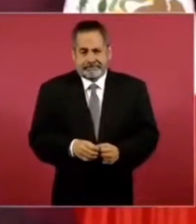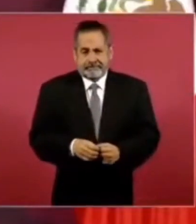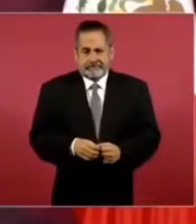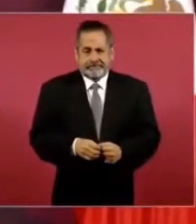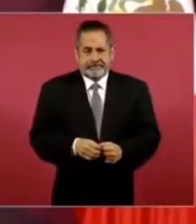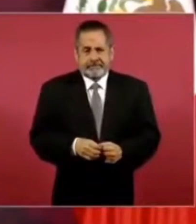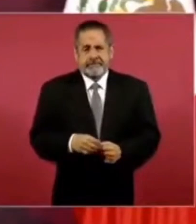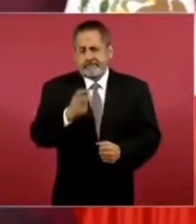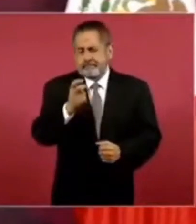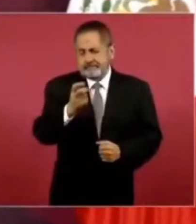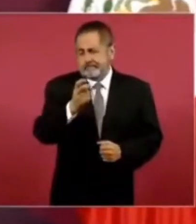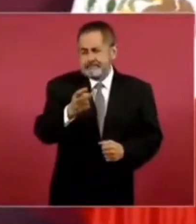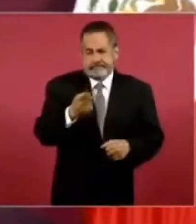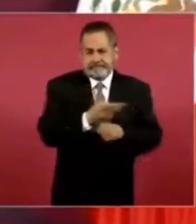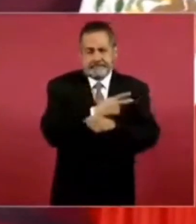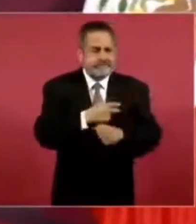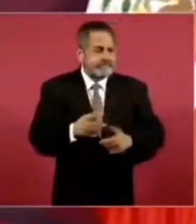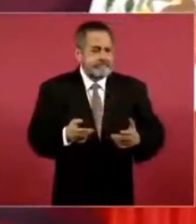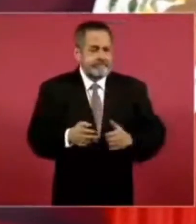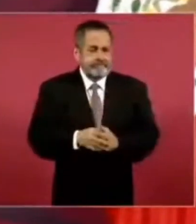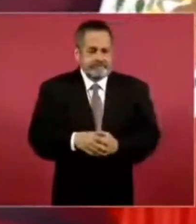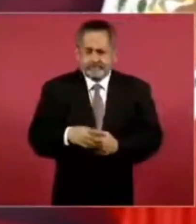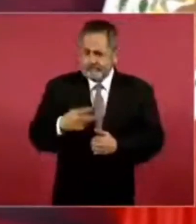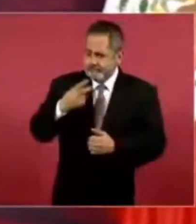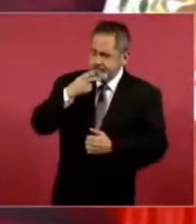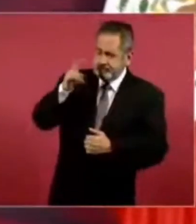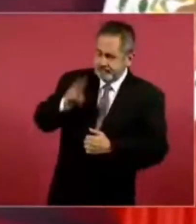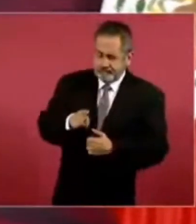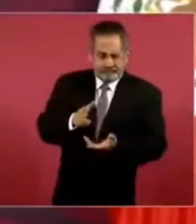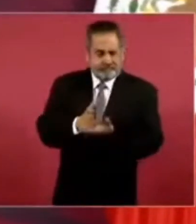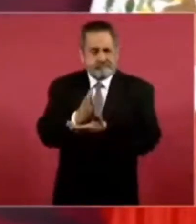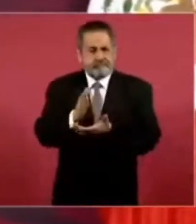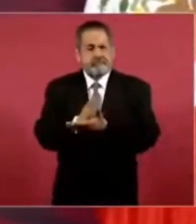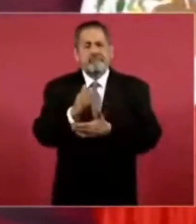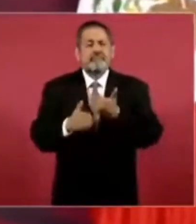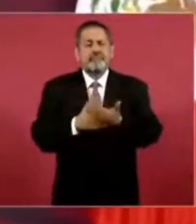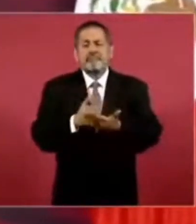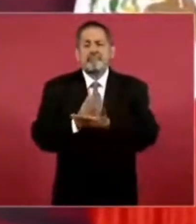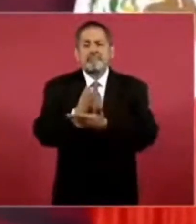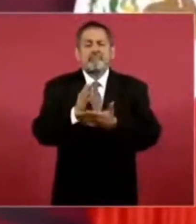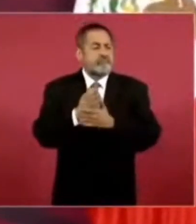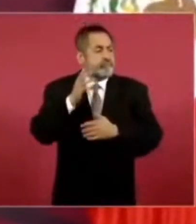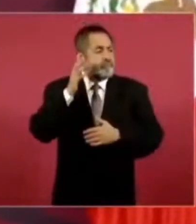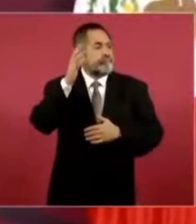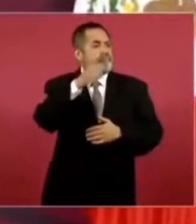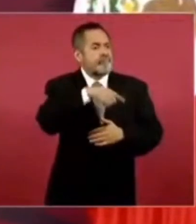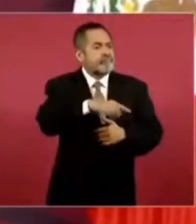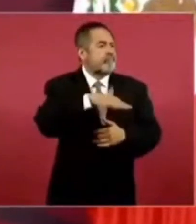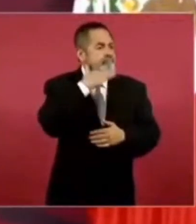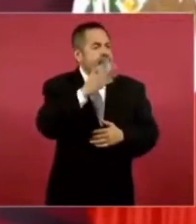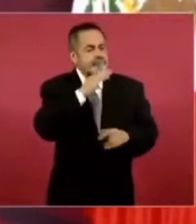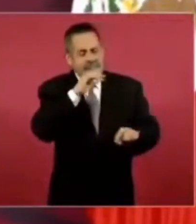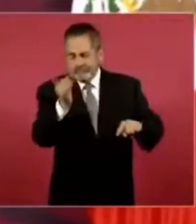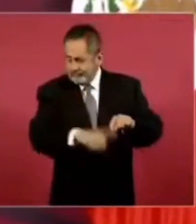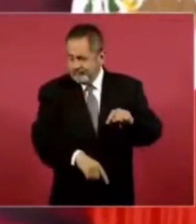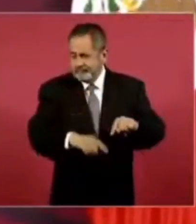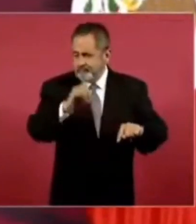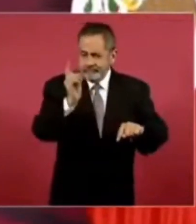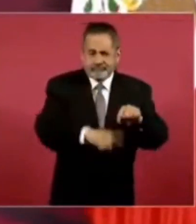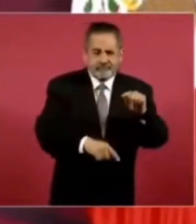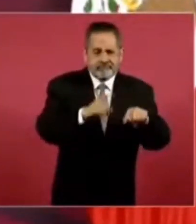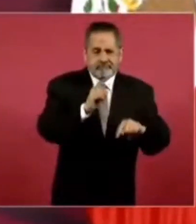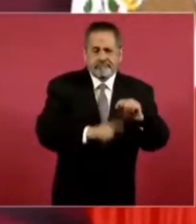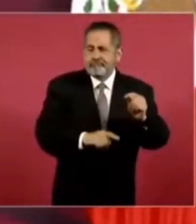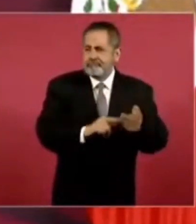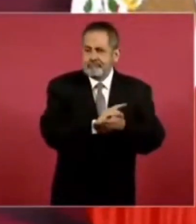eso es lo que nos va a permitir el seguir limpiando de corrupción nuestro